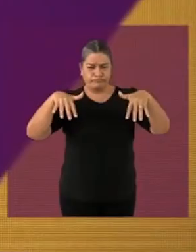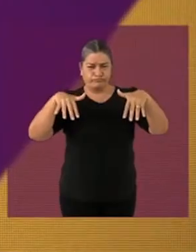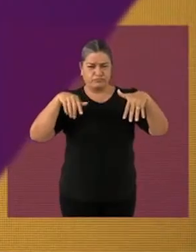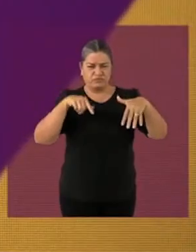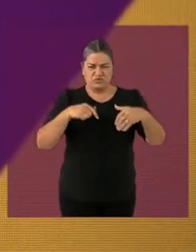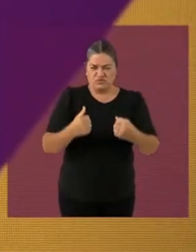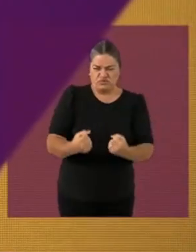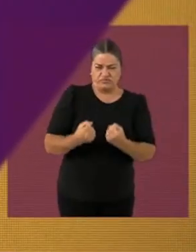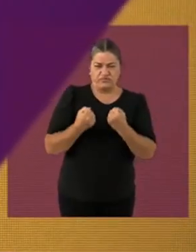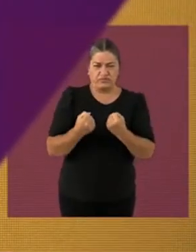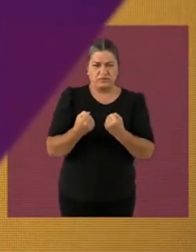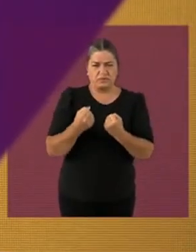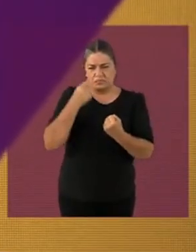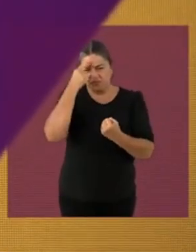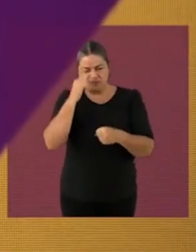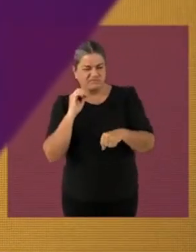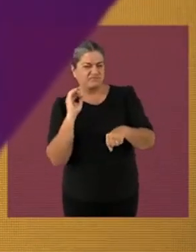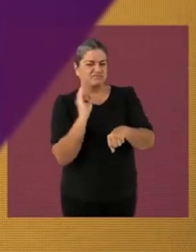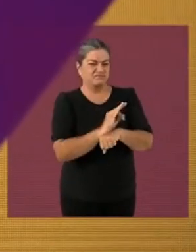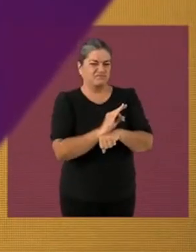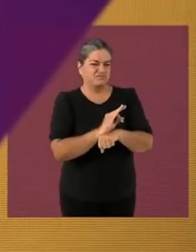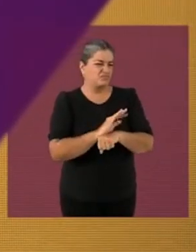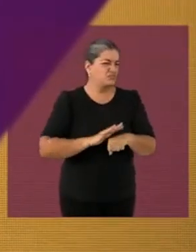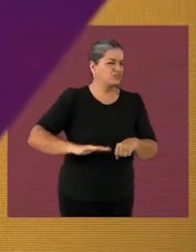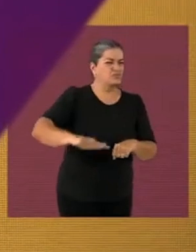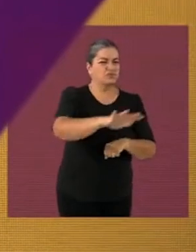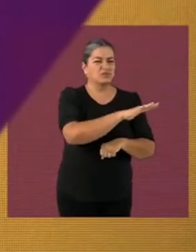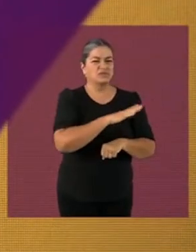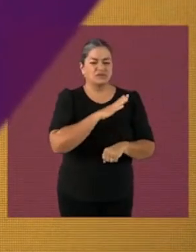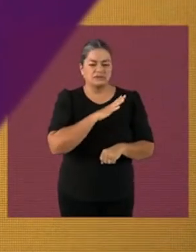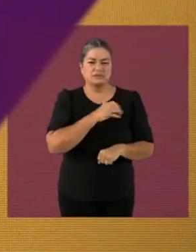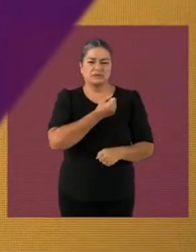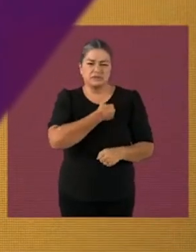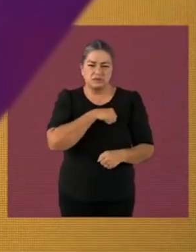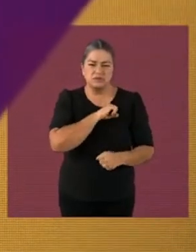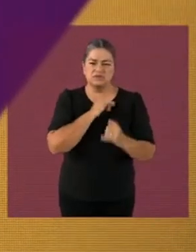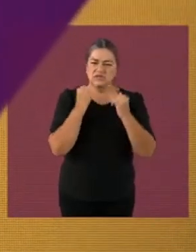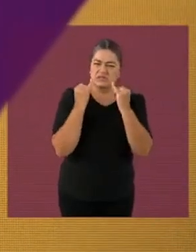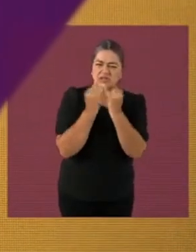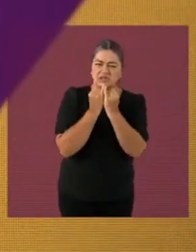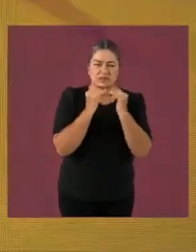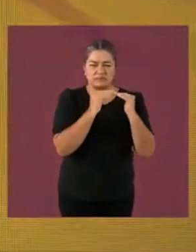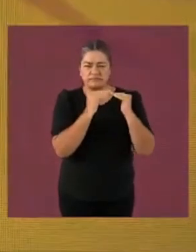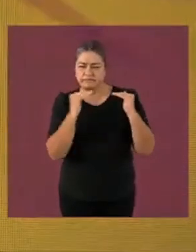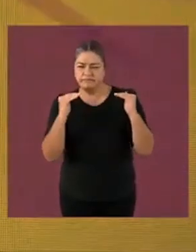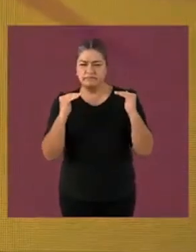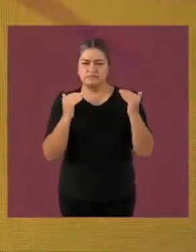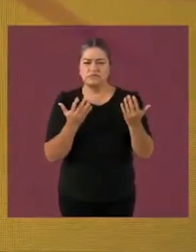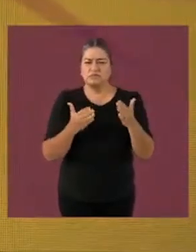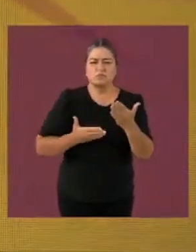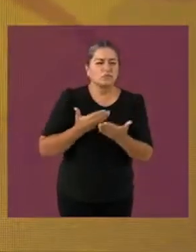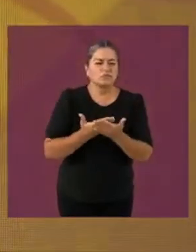la moderadora del debate a los tres candidatos, que fue, ¿cómo mejorarían el sistema de salud pública en México y de dónde sacarían el dinero?